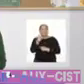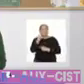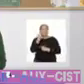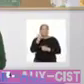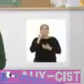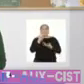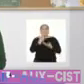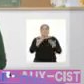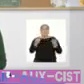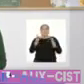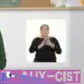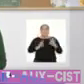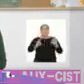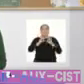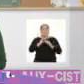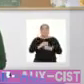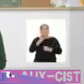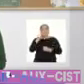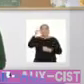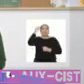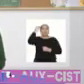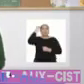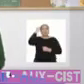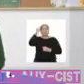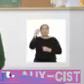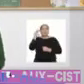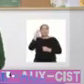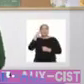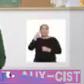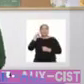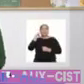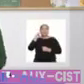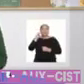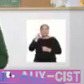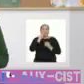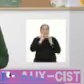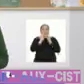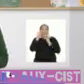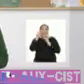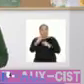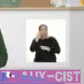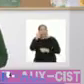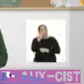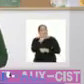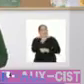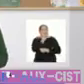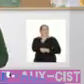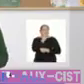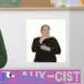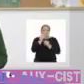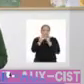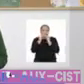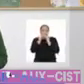importante es la madurez con la que Claudia afronta esta situación. Piensa cómo resolver sus problemas. Pide